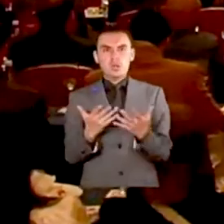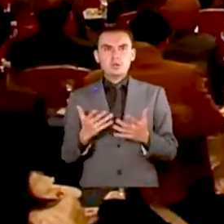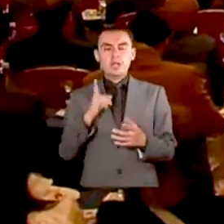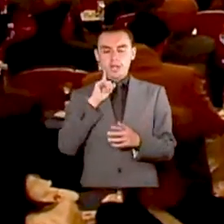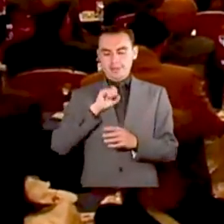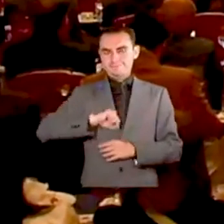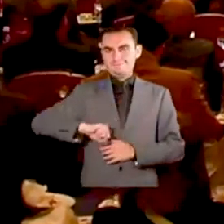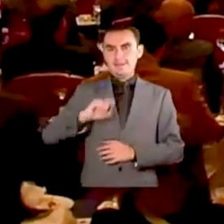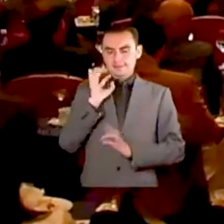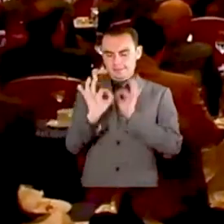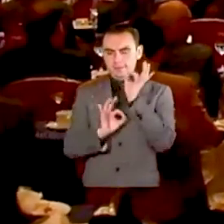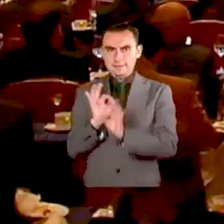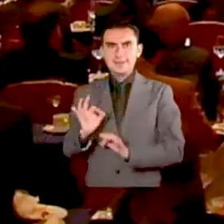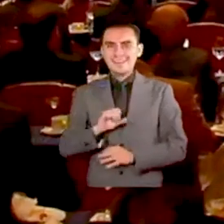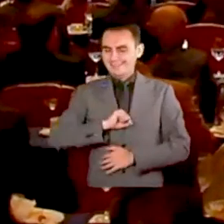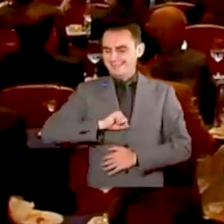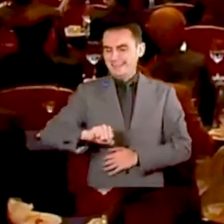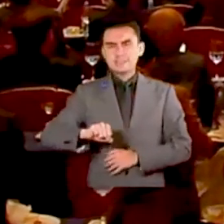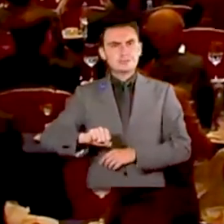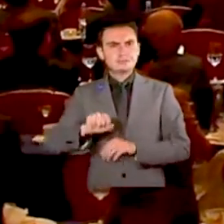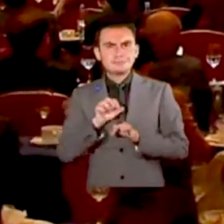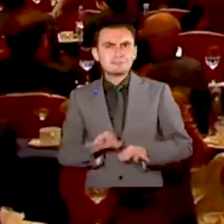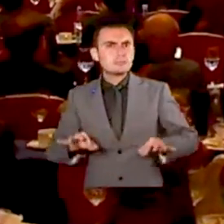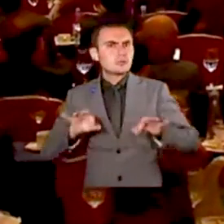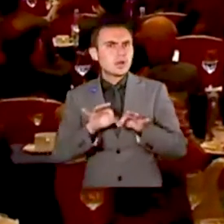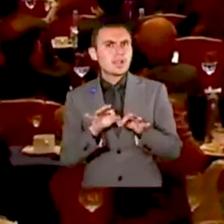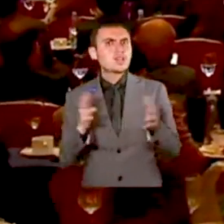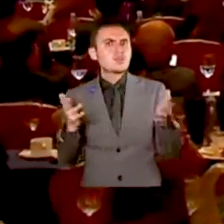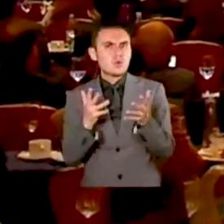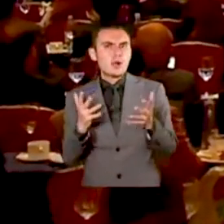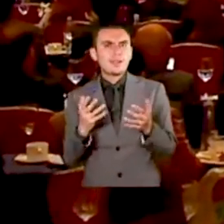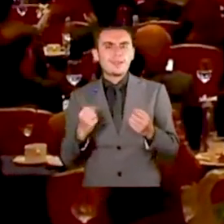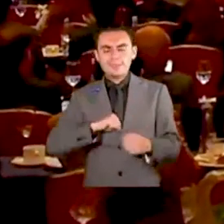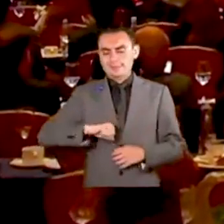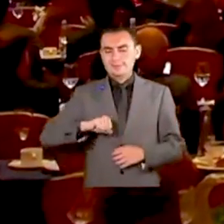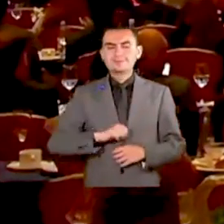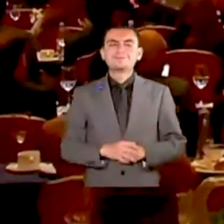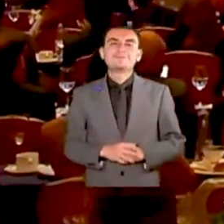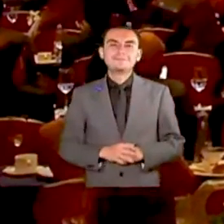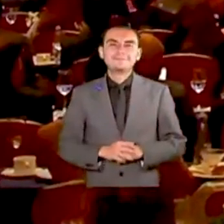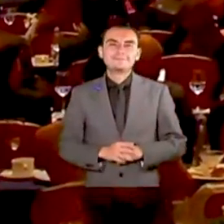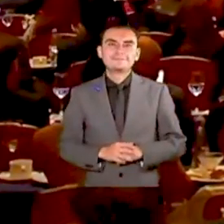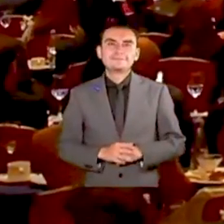la protección de ese derecho fundamental tan esencial como es el de los derechos humanos.